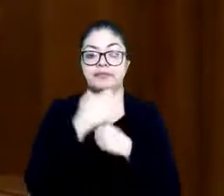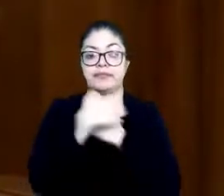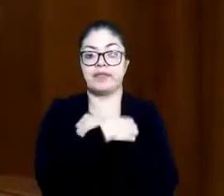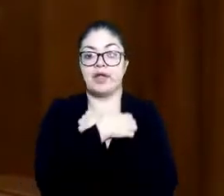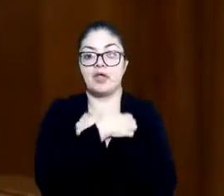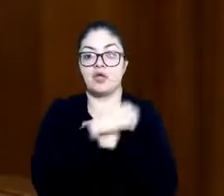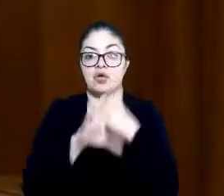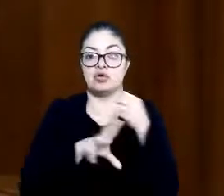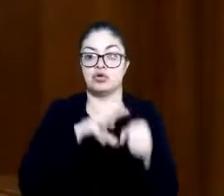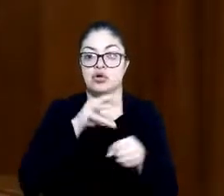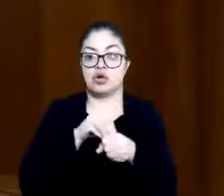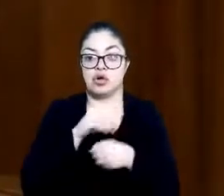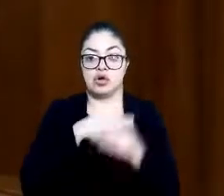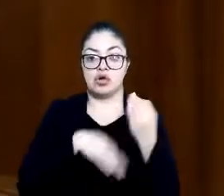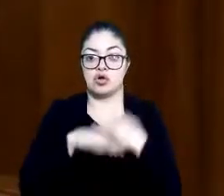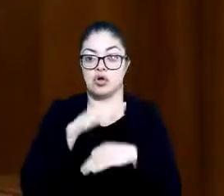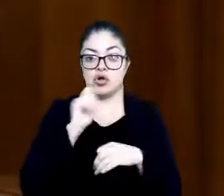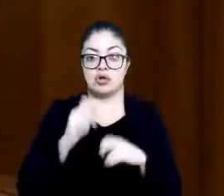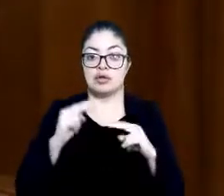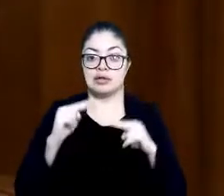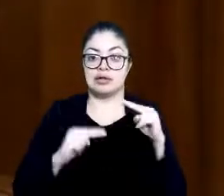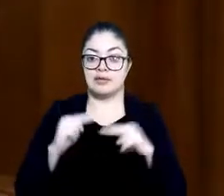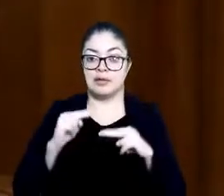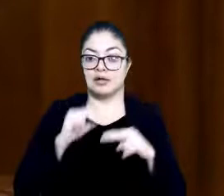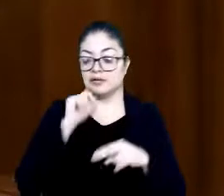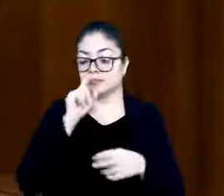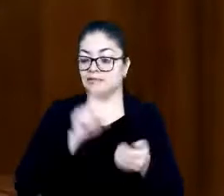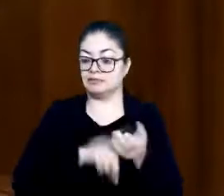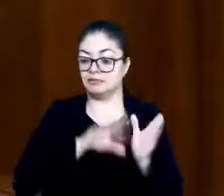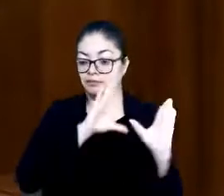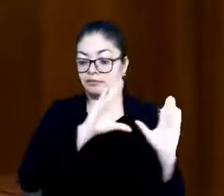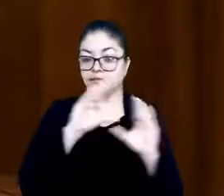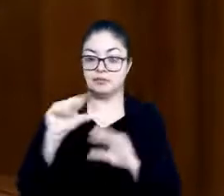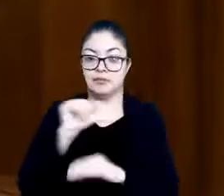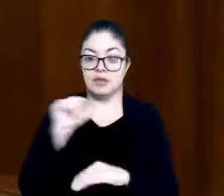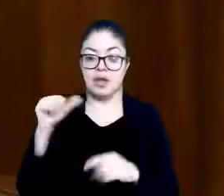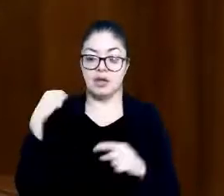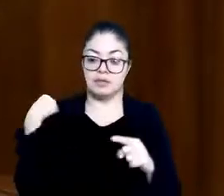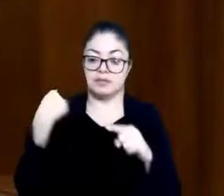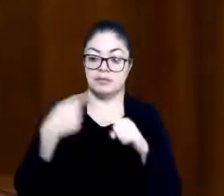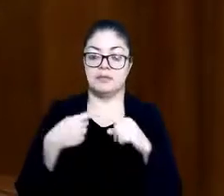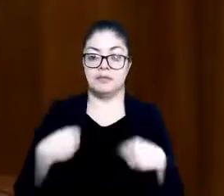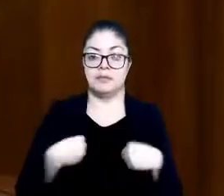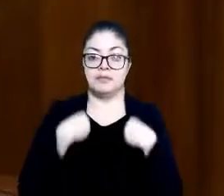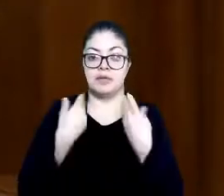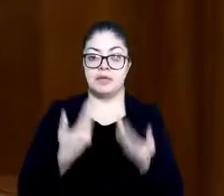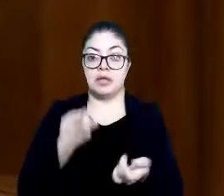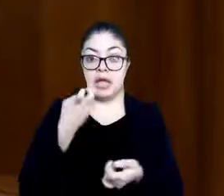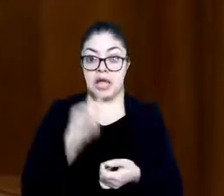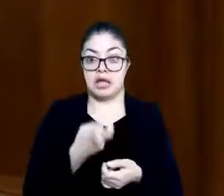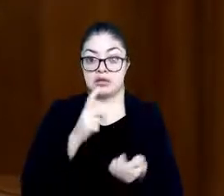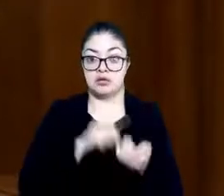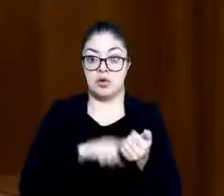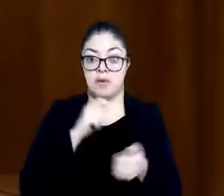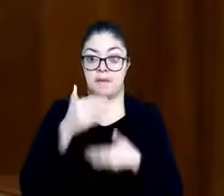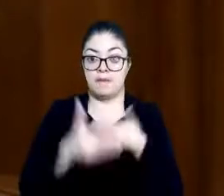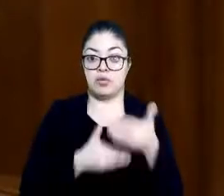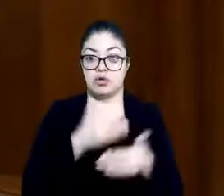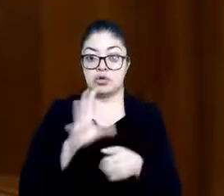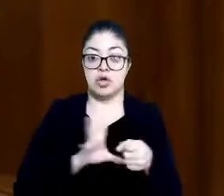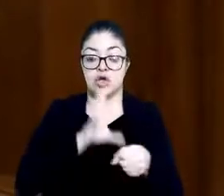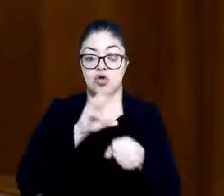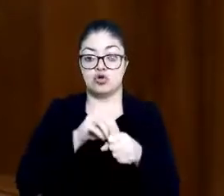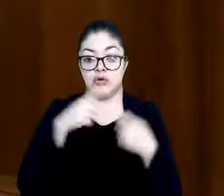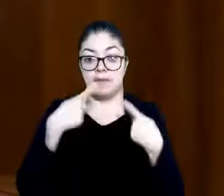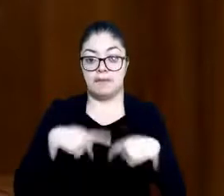educación inclusivo a todos los niveles, así como a la enseñanza a lo largo de la vida. No obstante, el proceso de inclusión